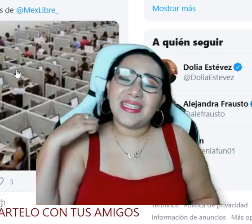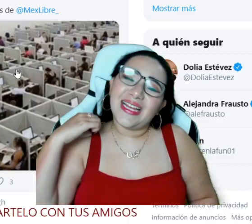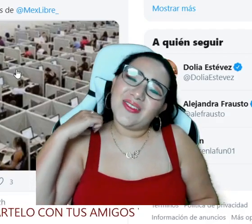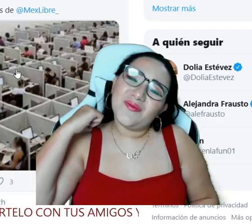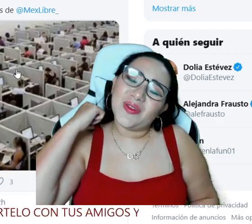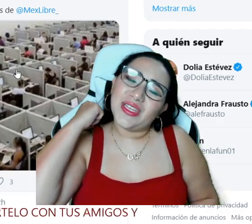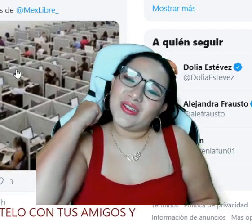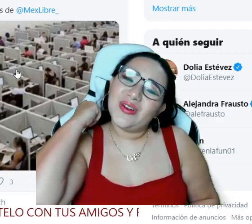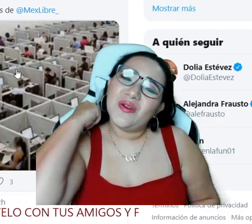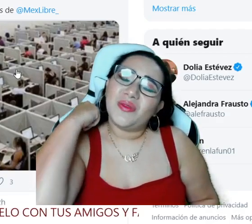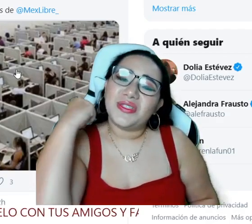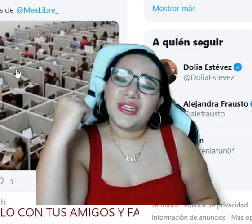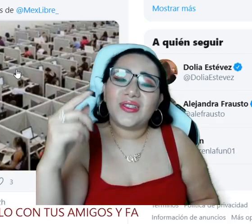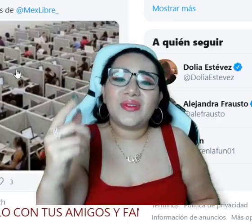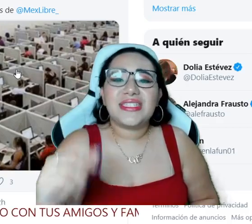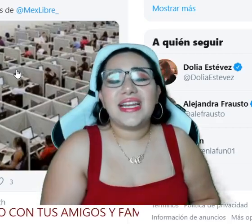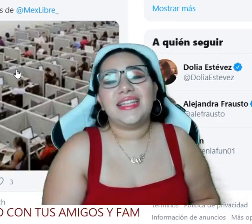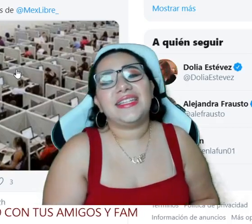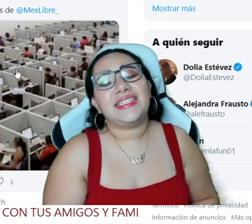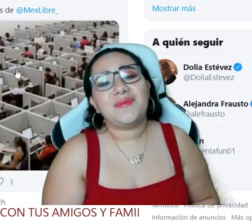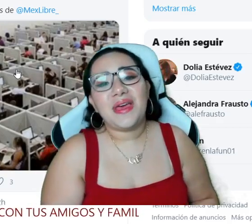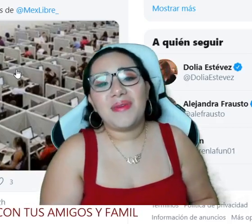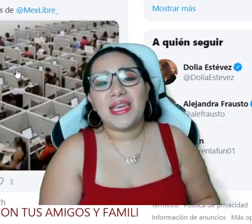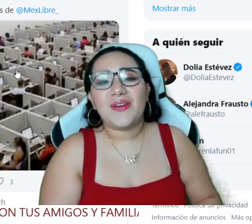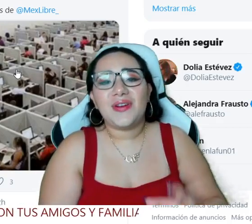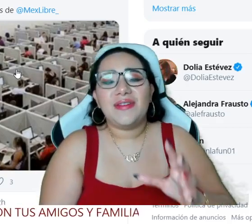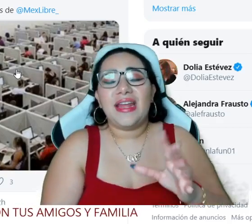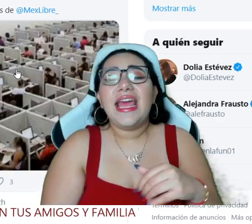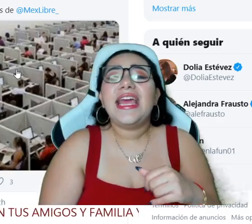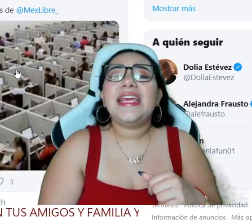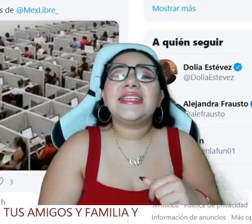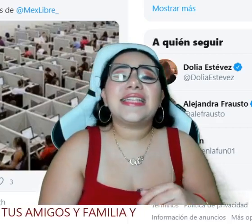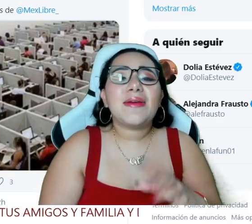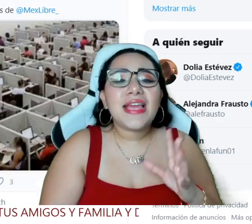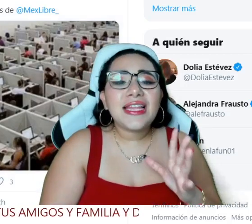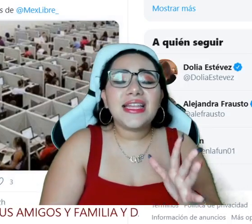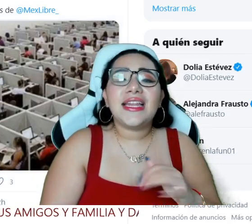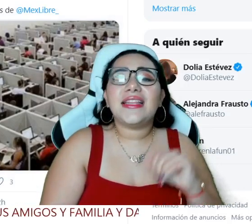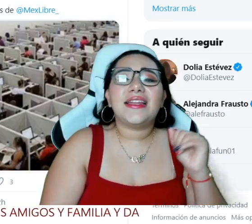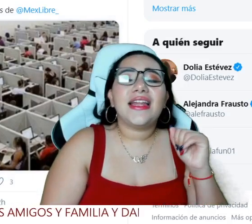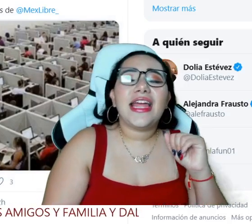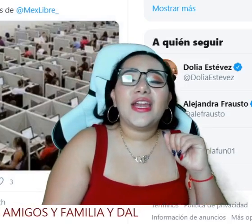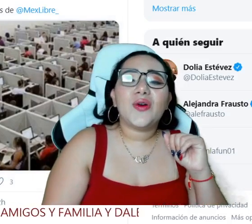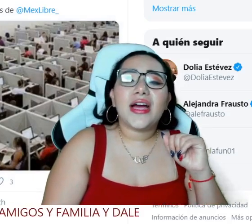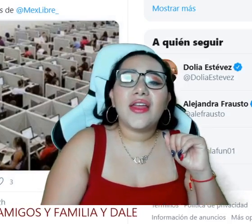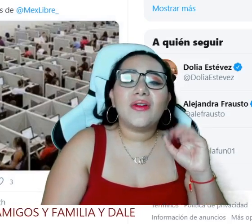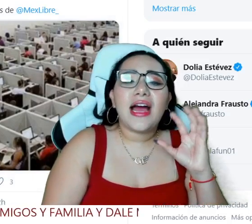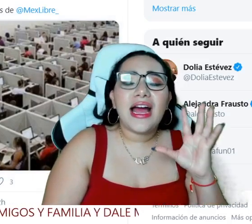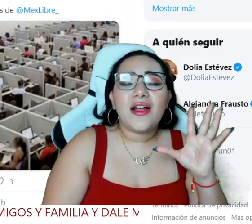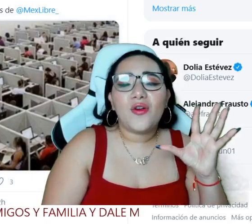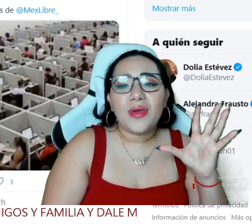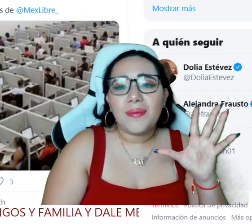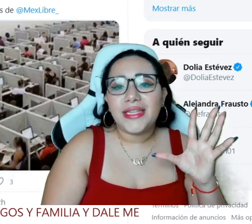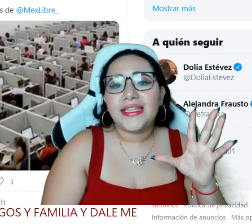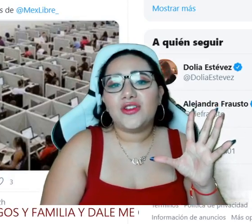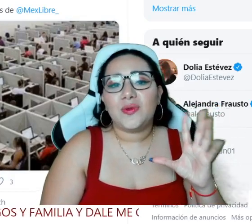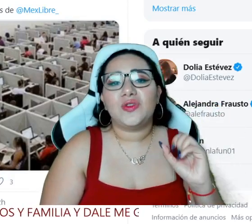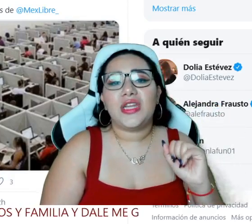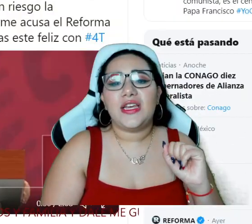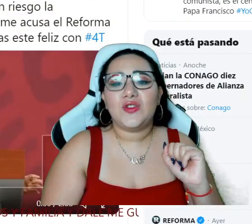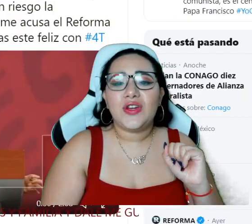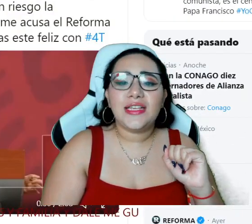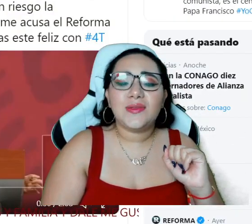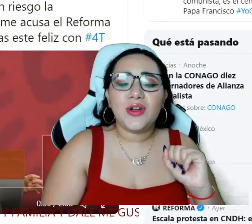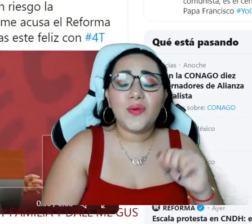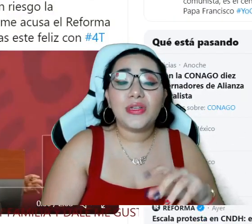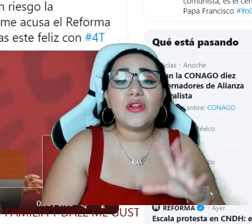estar platicando un poquito por cierto más adelante el tema de méxico libre y es que que tienen tan enojado y obviamente los